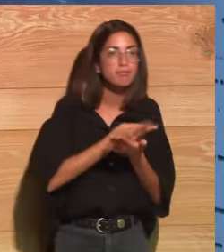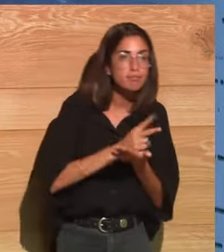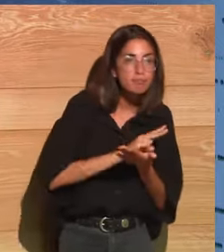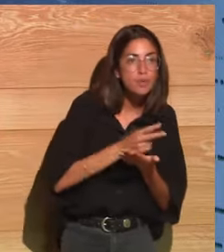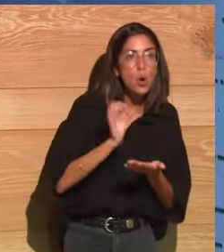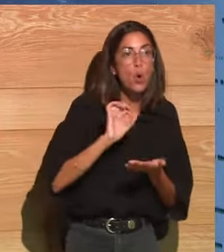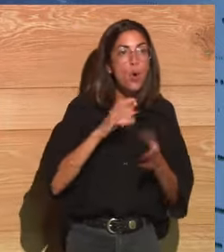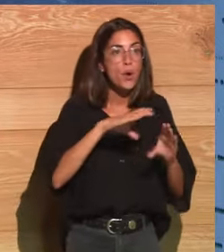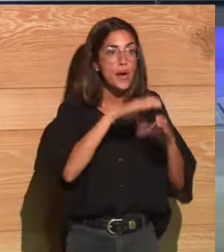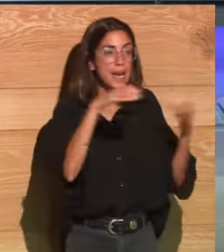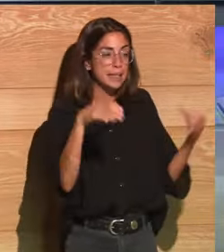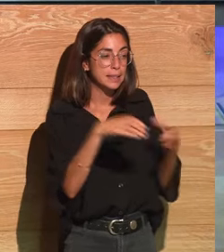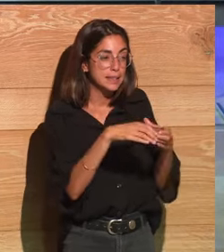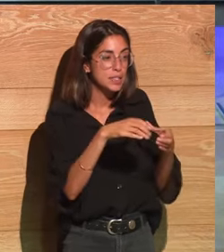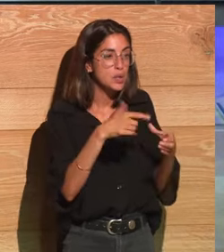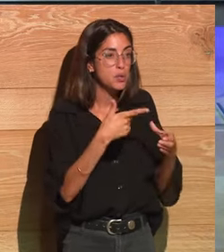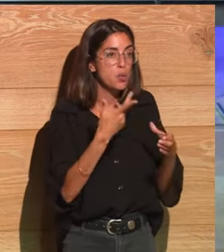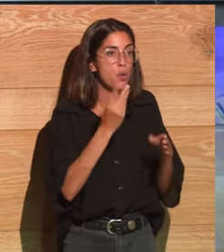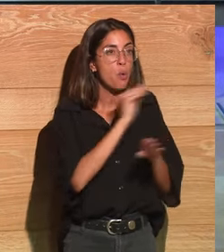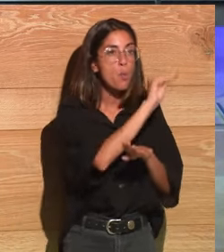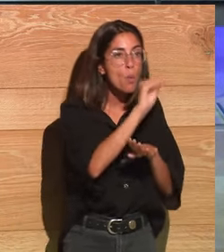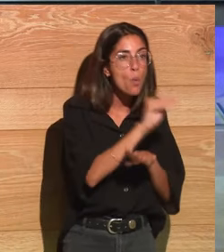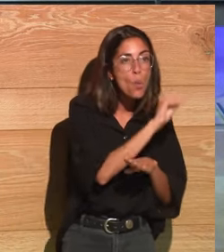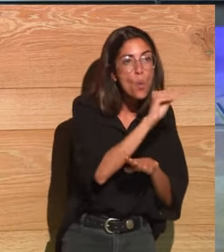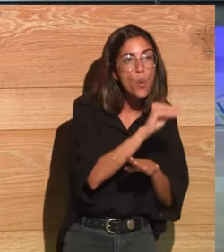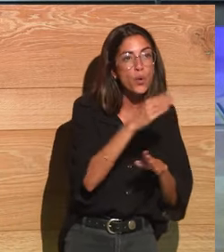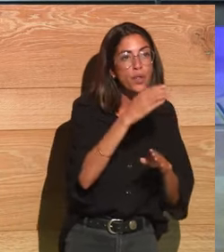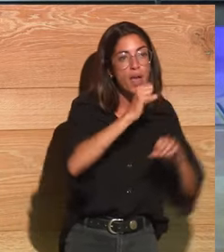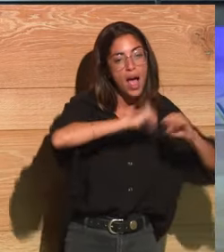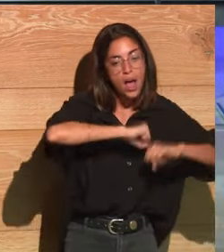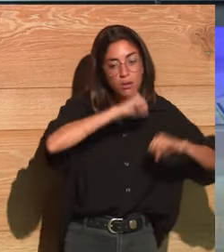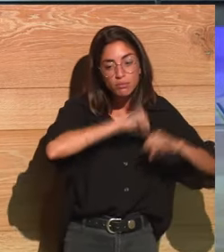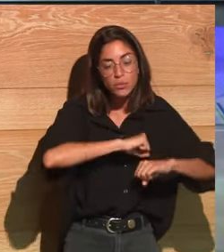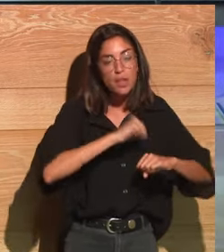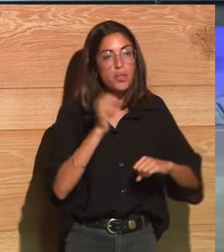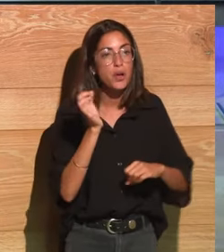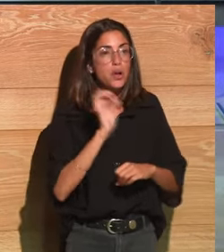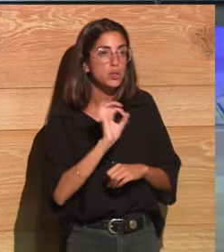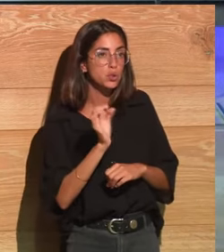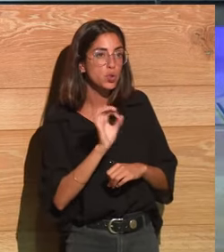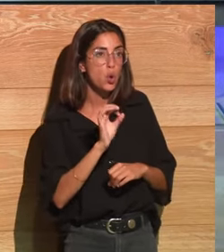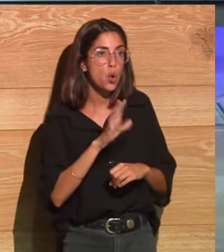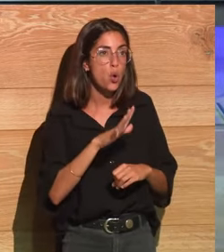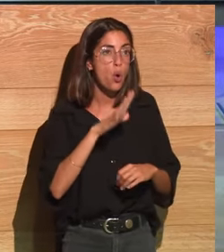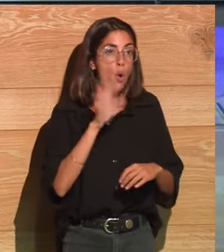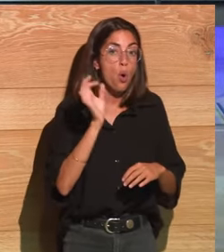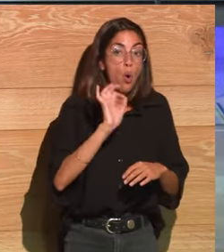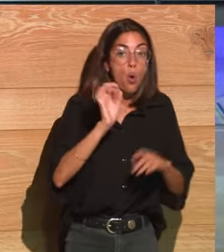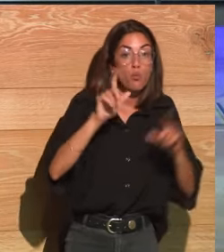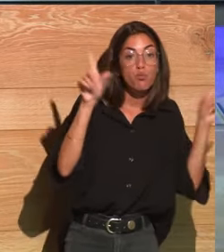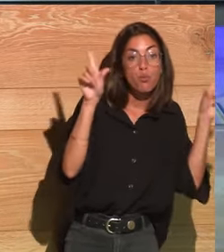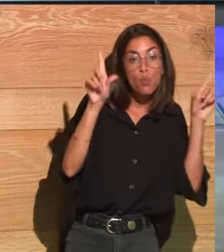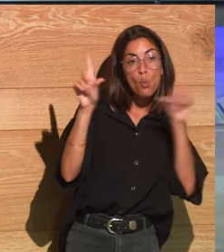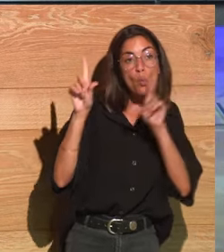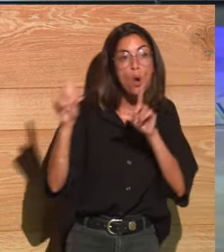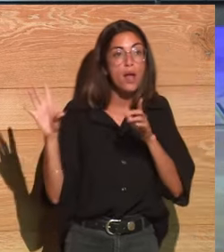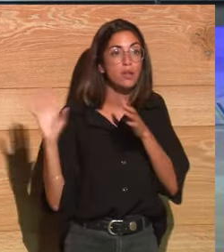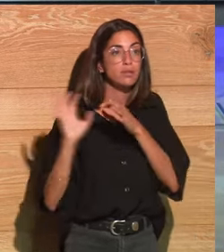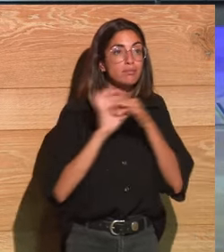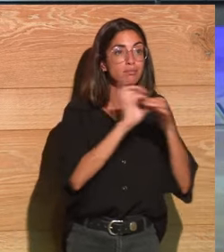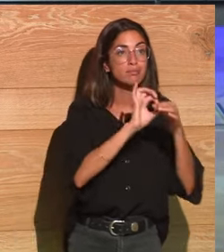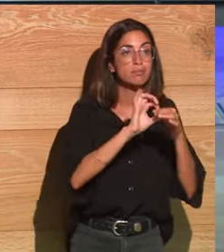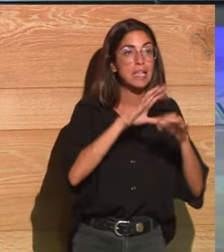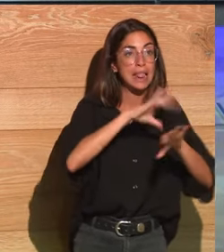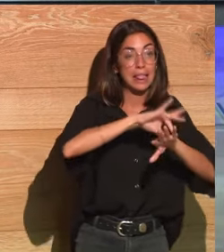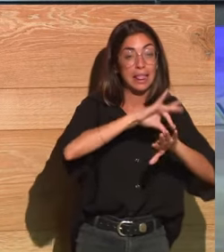ancianos, por ejemplo, el tema de la longevidad y la vejez tan importante en nuestra especie, ¿no? Y que tantísimos cuadros y enfermedades ligados a las edades